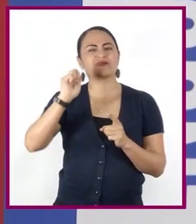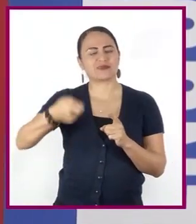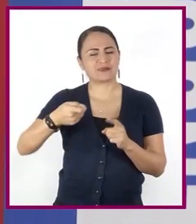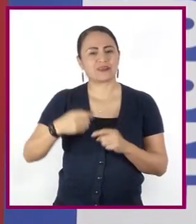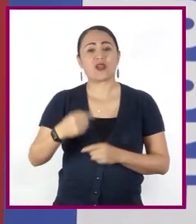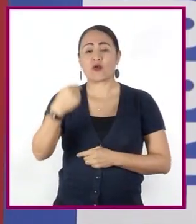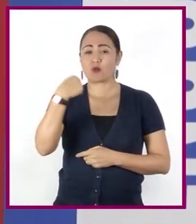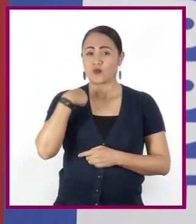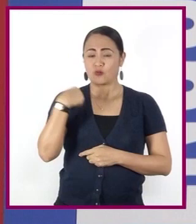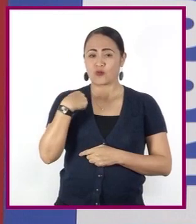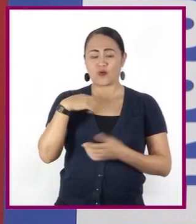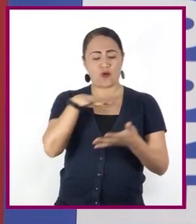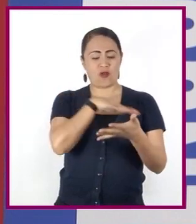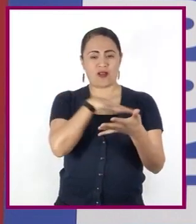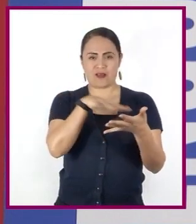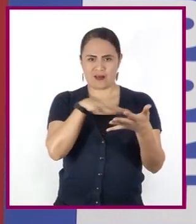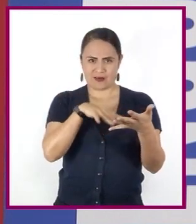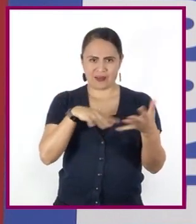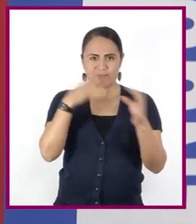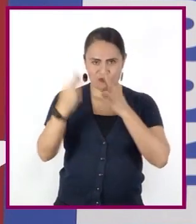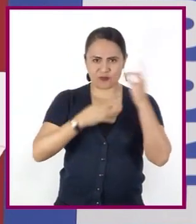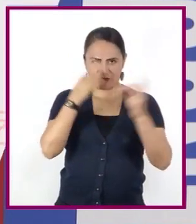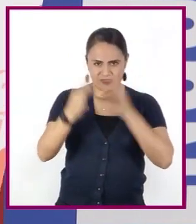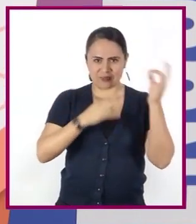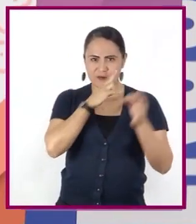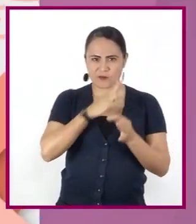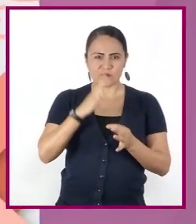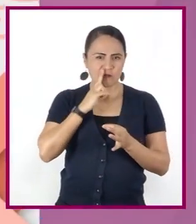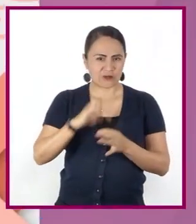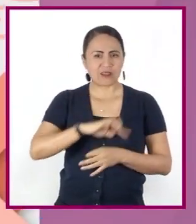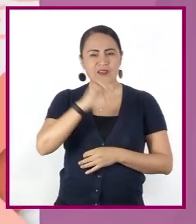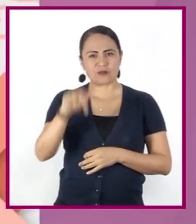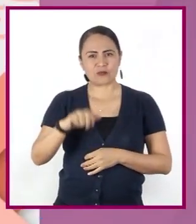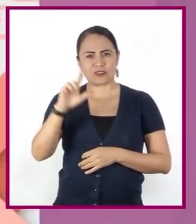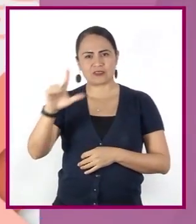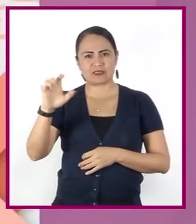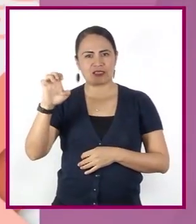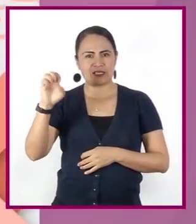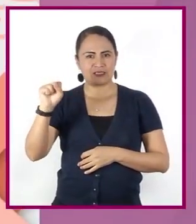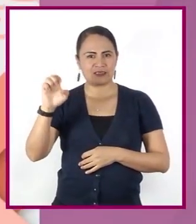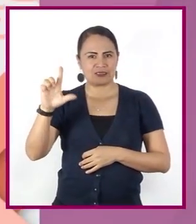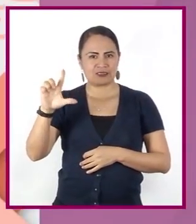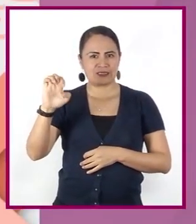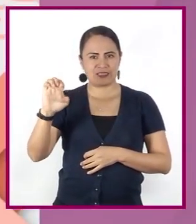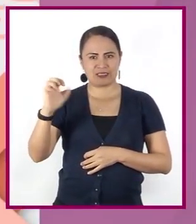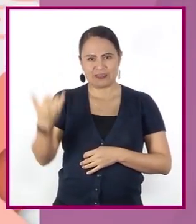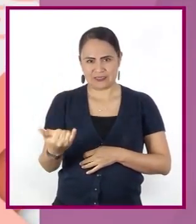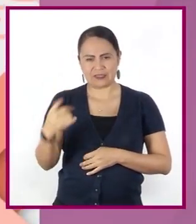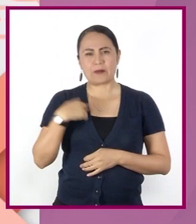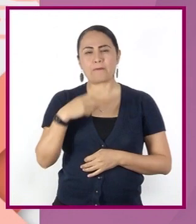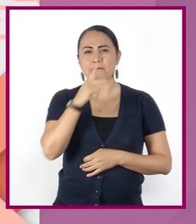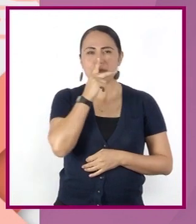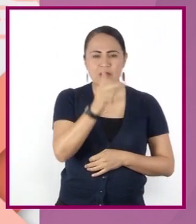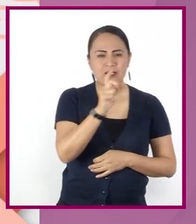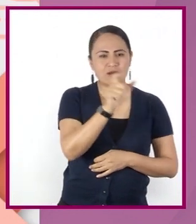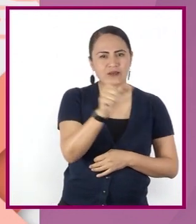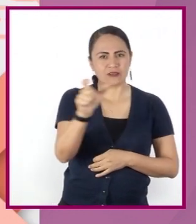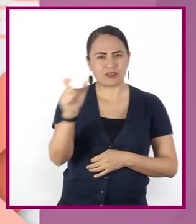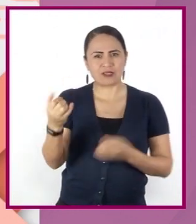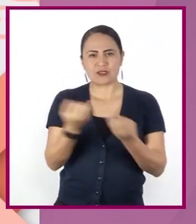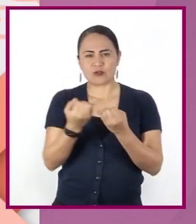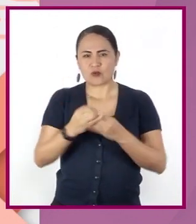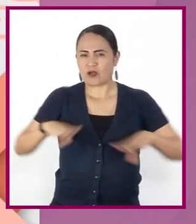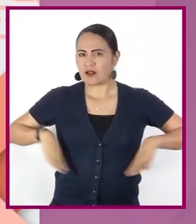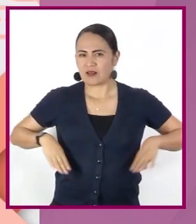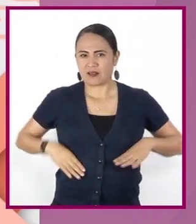Yo les leeré la siguiente nota informativa y Leslie nos ayudará a ubicar las frases adjetivas y los adjetivos